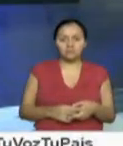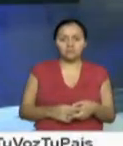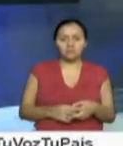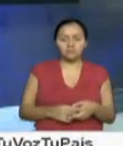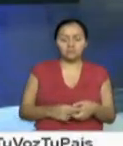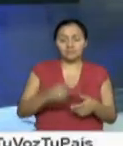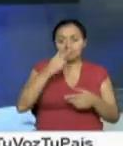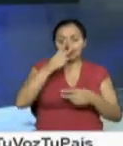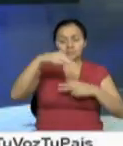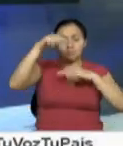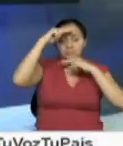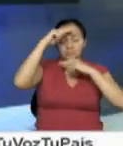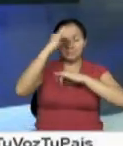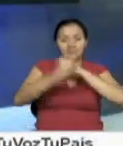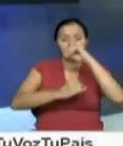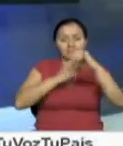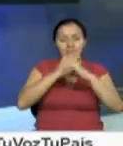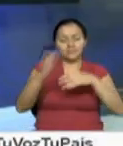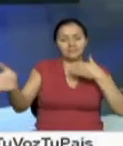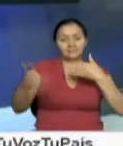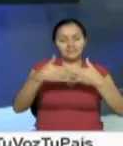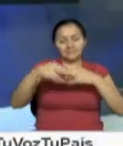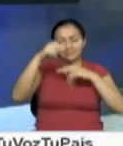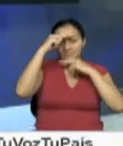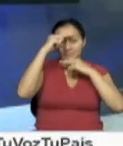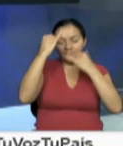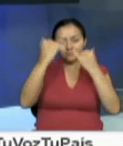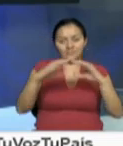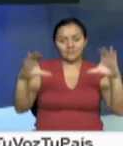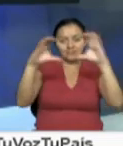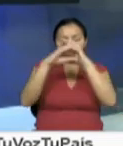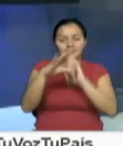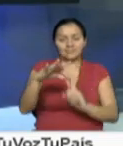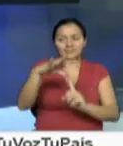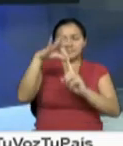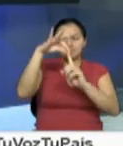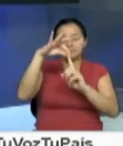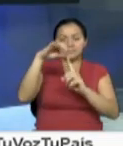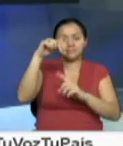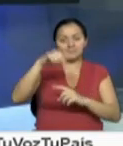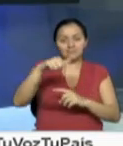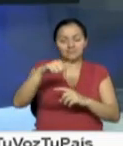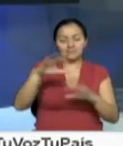Y con estas noticias internacionales despedimos su noticiero ciudadano, emisión estelar de